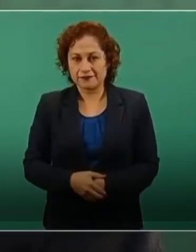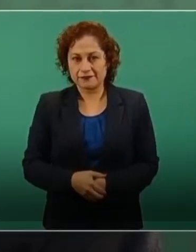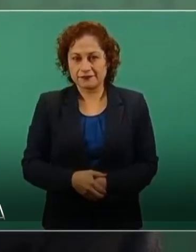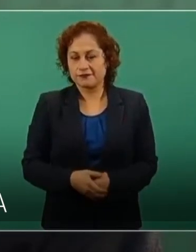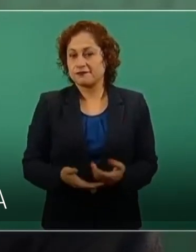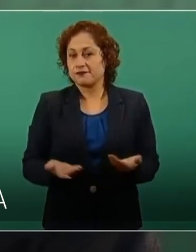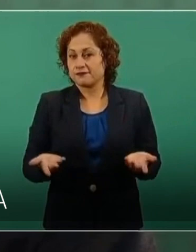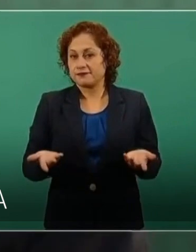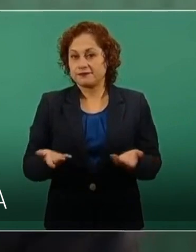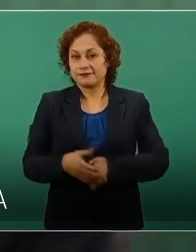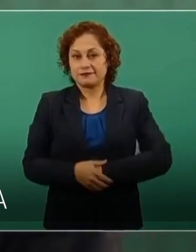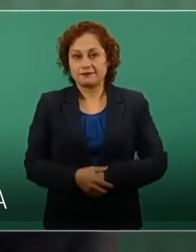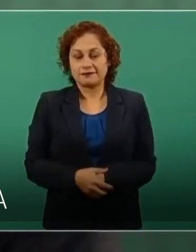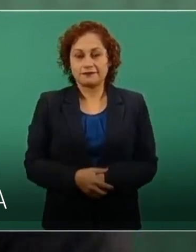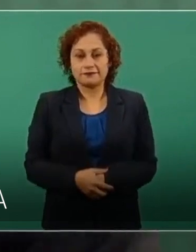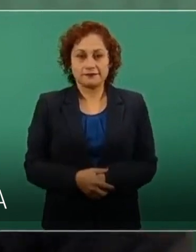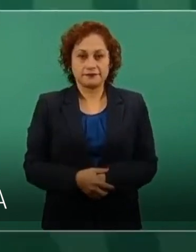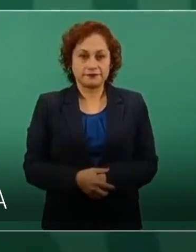Entonces,